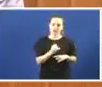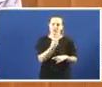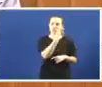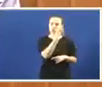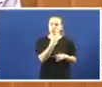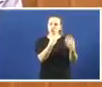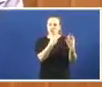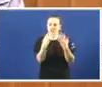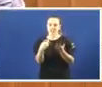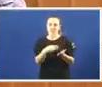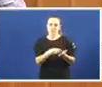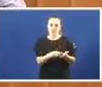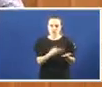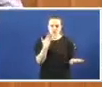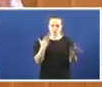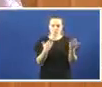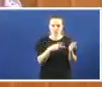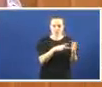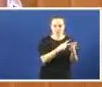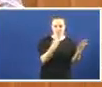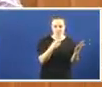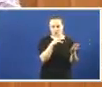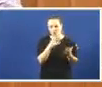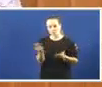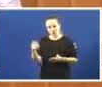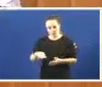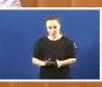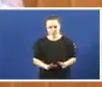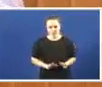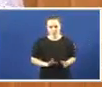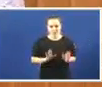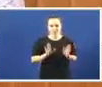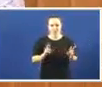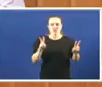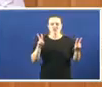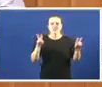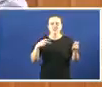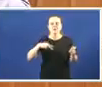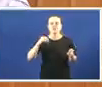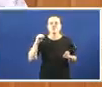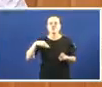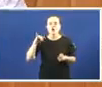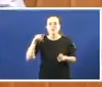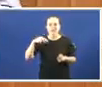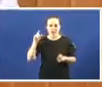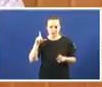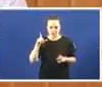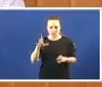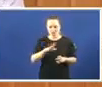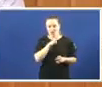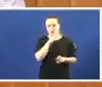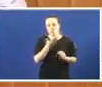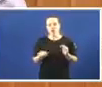266 millóns de euros máis que no 2017, pero só en termos nominais, porque a inflación está no